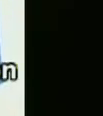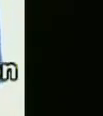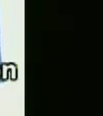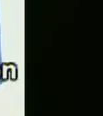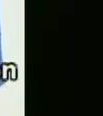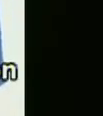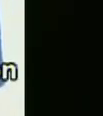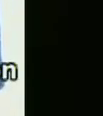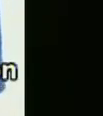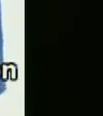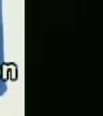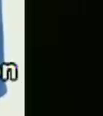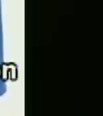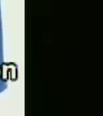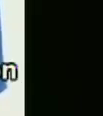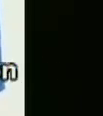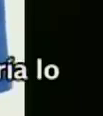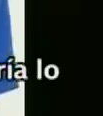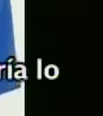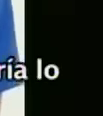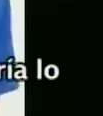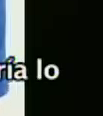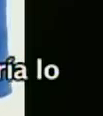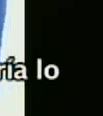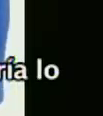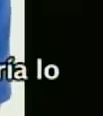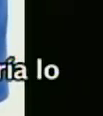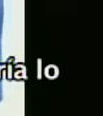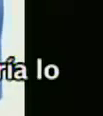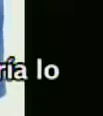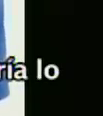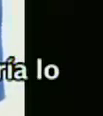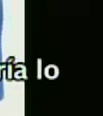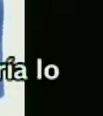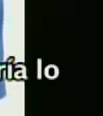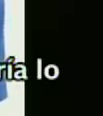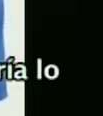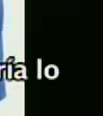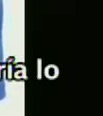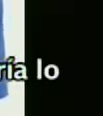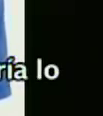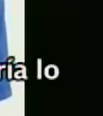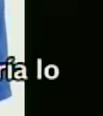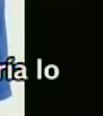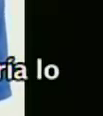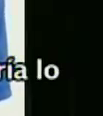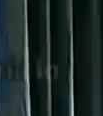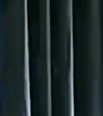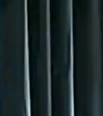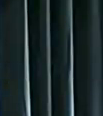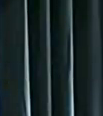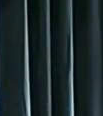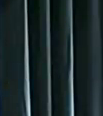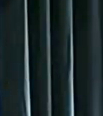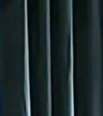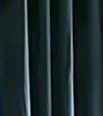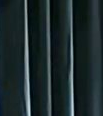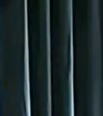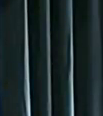Cristóbal, nunca tuve contacto físico con Juan Monasterio, solo lo hice a través de la mensajería, lo solicitaba.